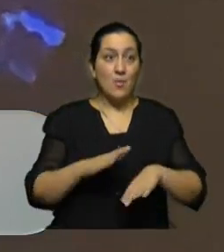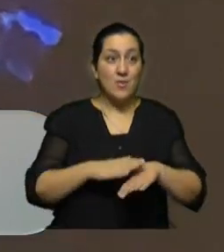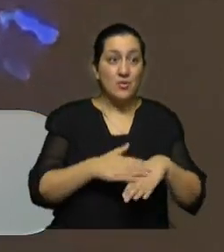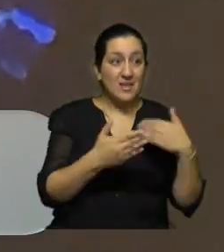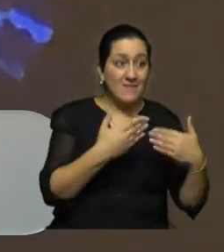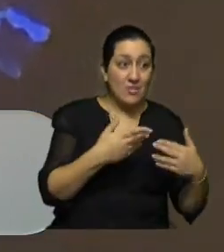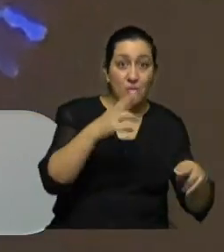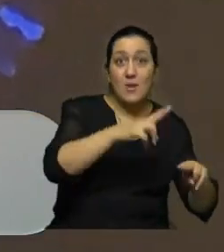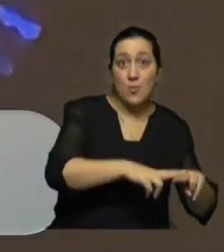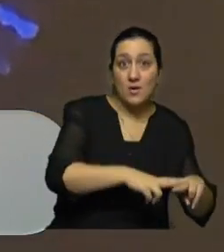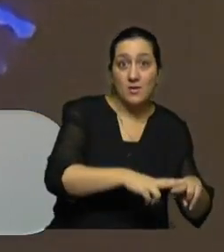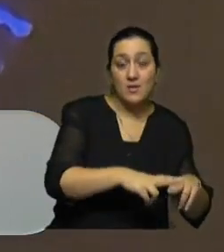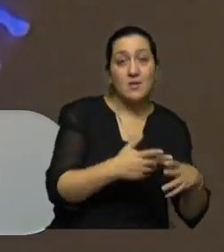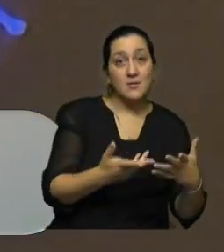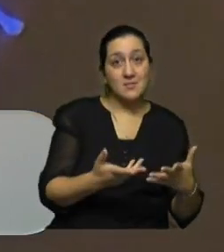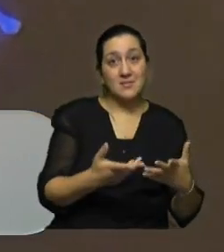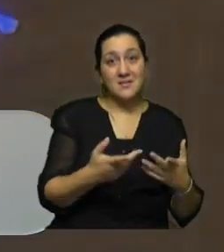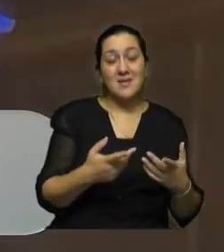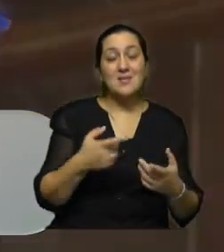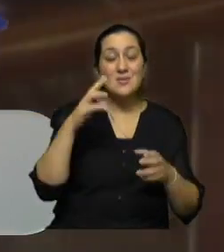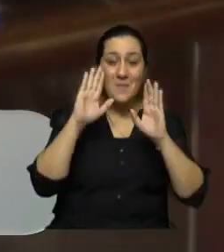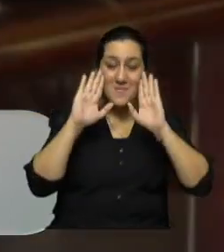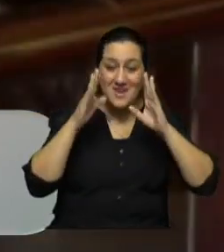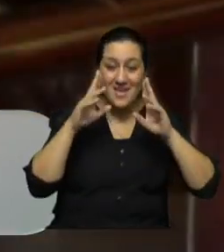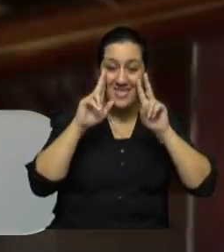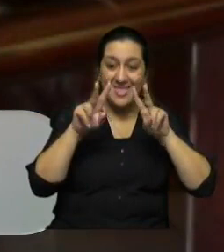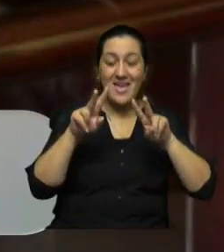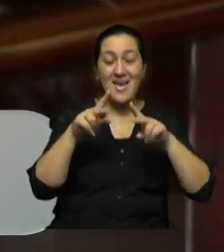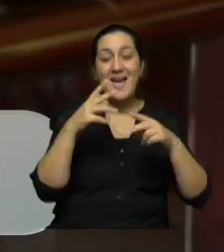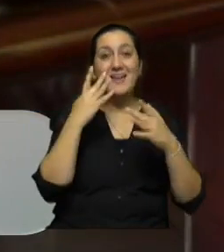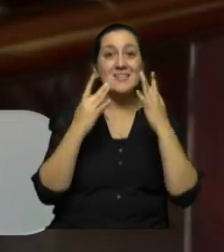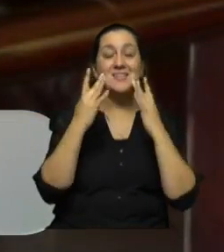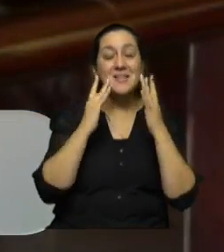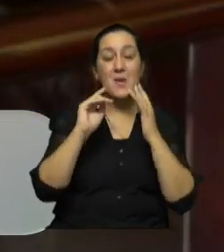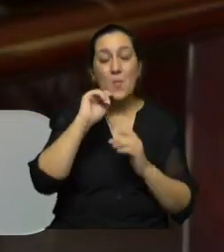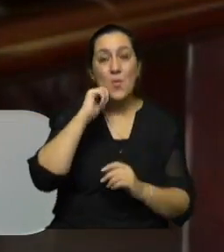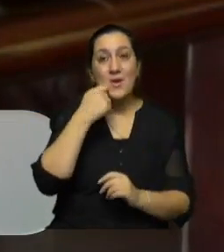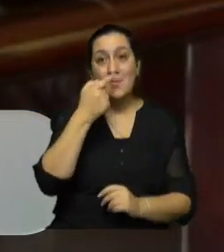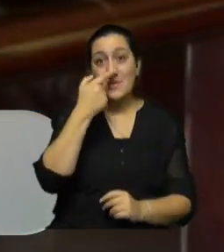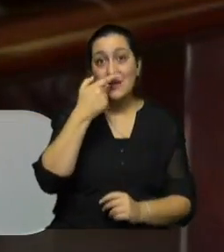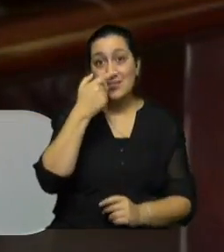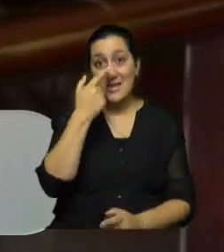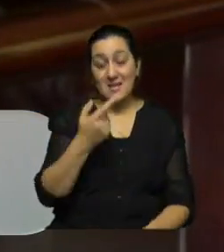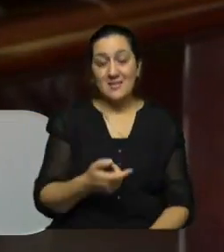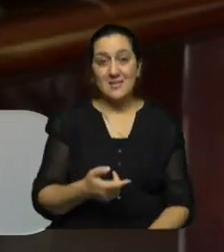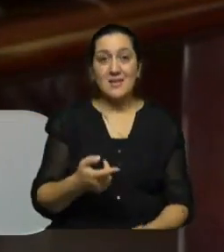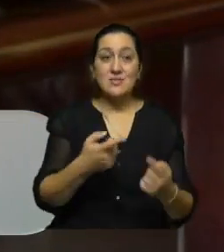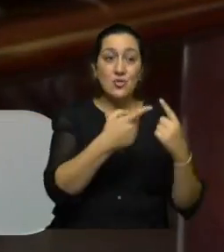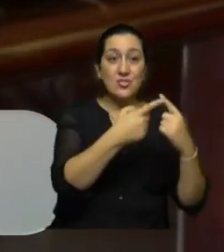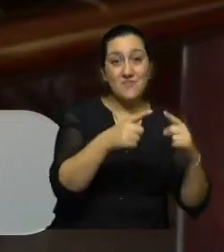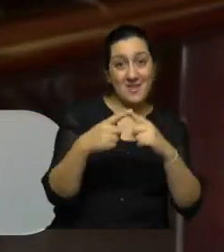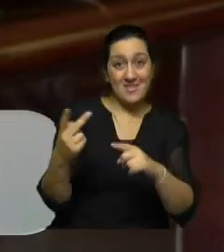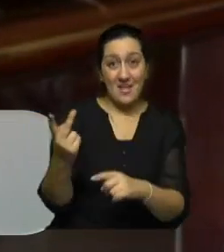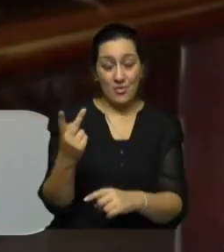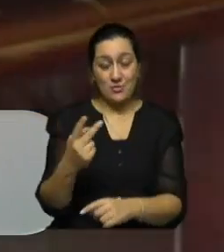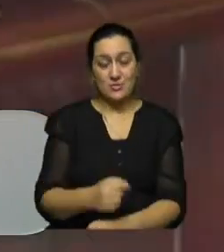mirada artística muy interesante, muy diferente una de la otra, pero tienen un diálogo hermoso, entonces capaz que Luces es la caricia o el aire,